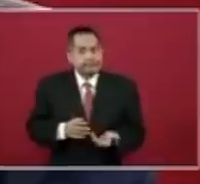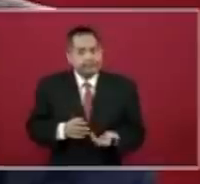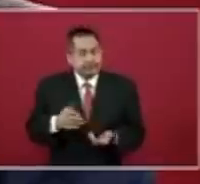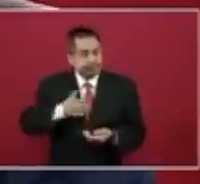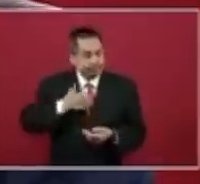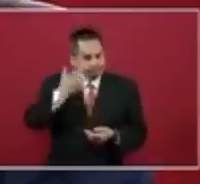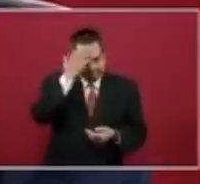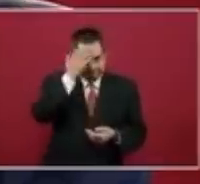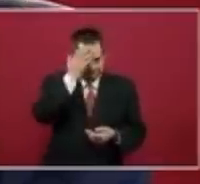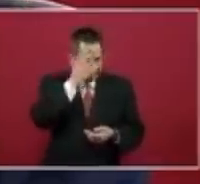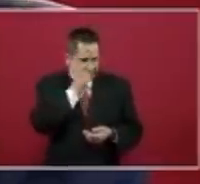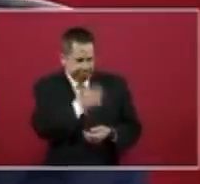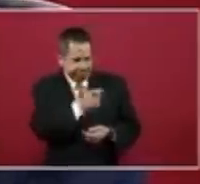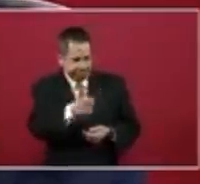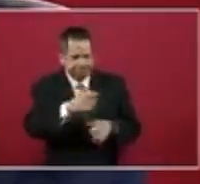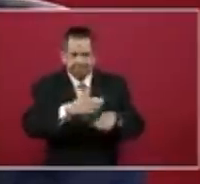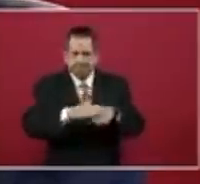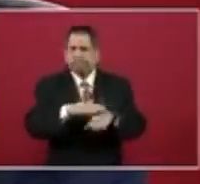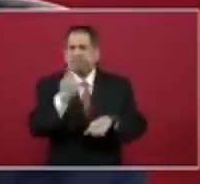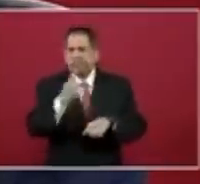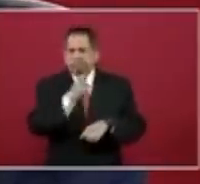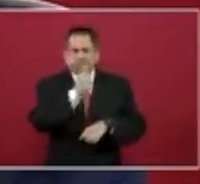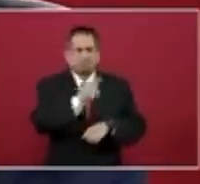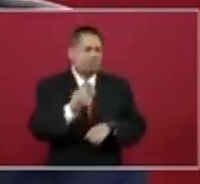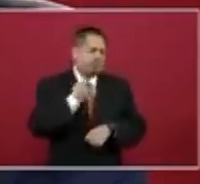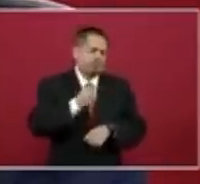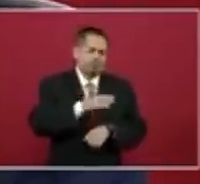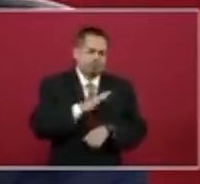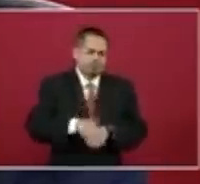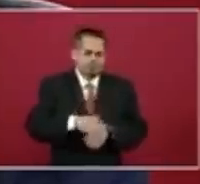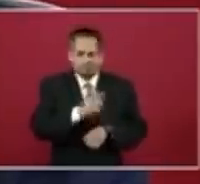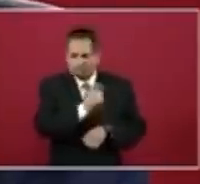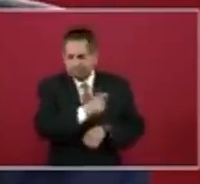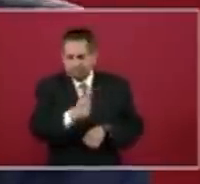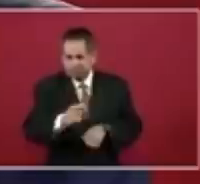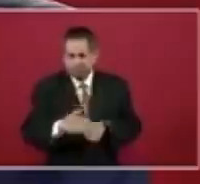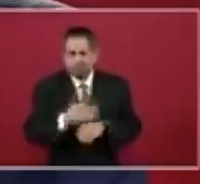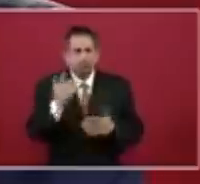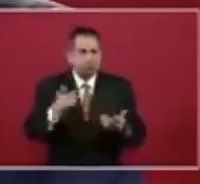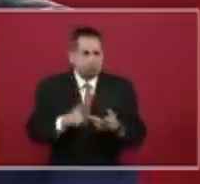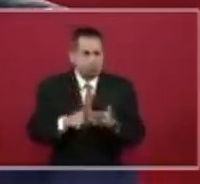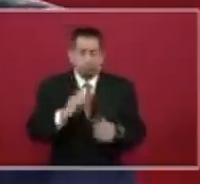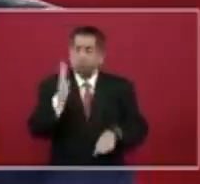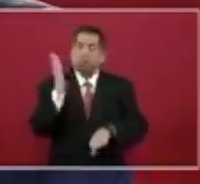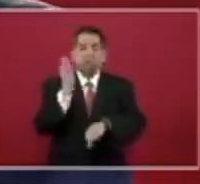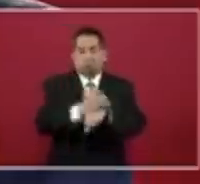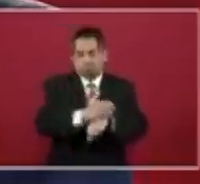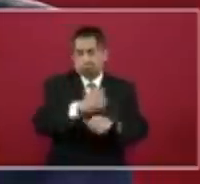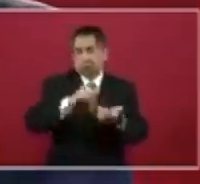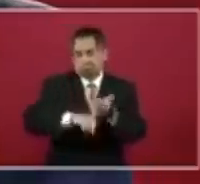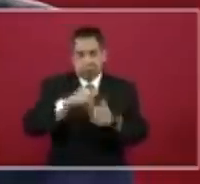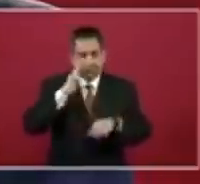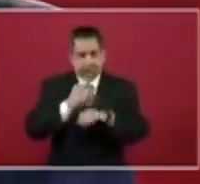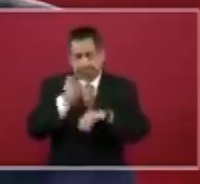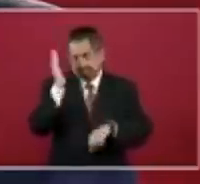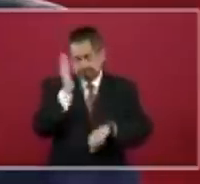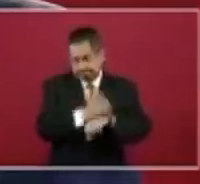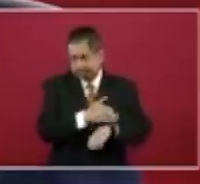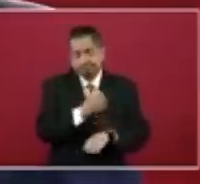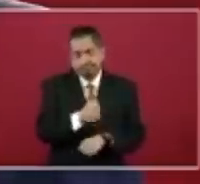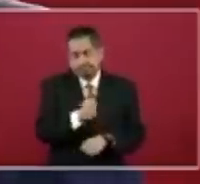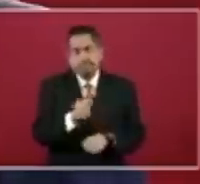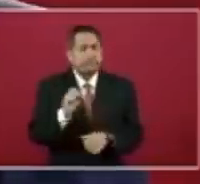conocer la causa del asesinato, se tiene que castigar a los responsables.